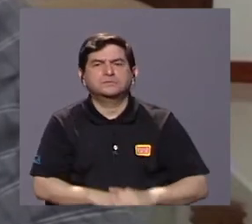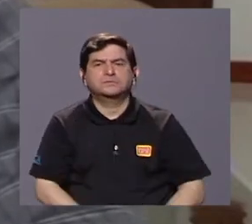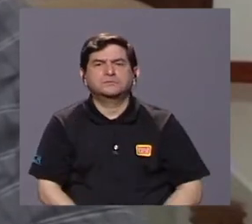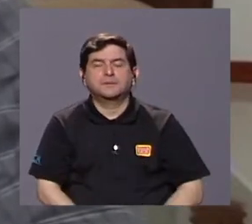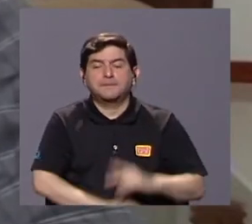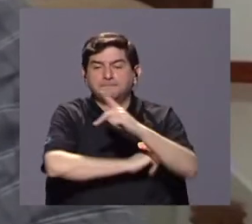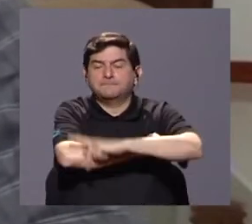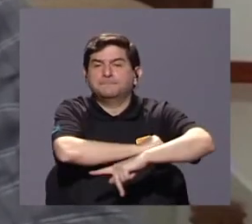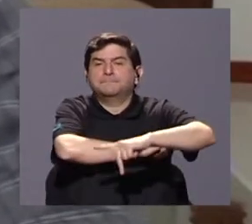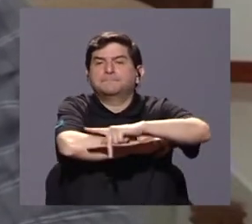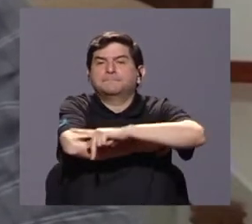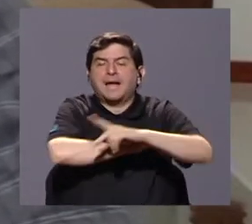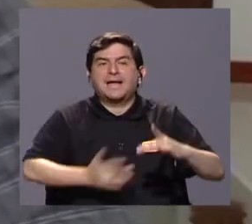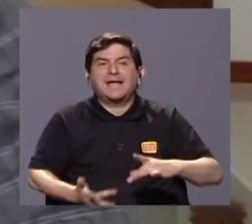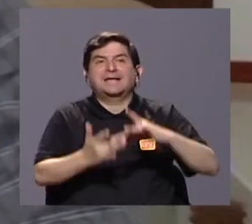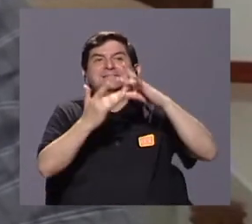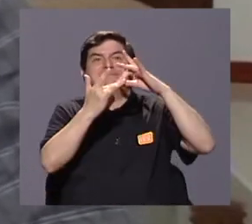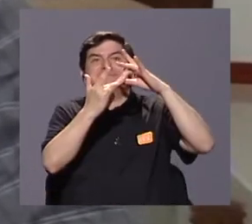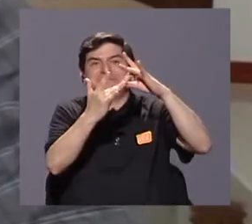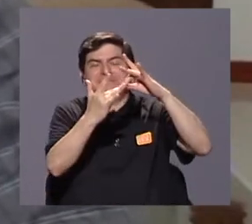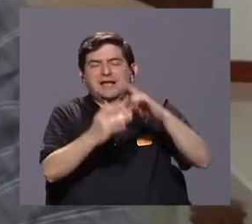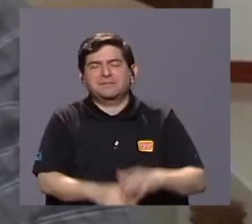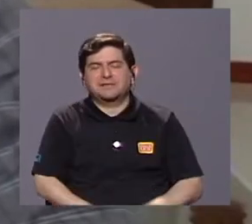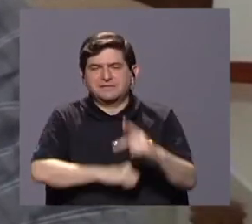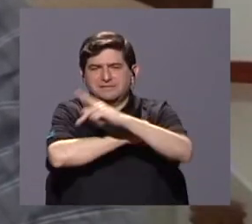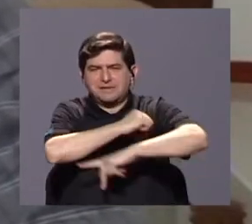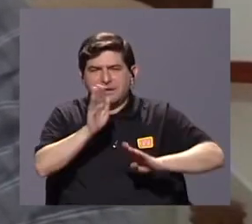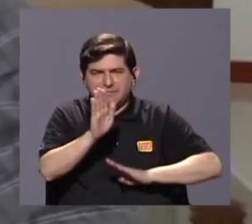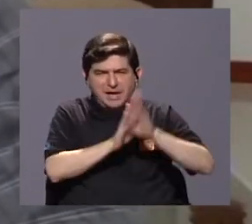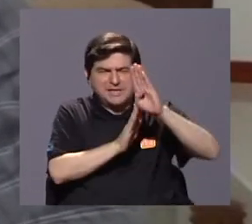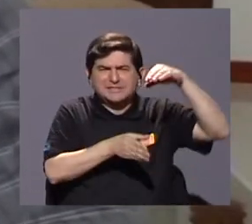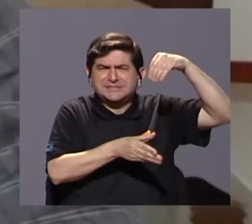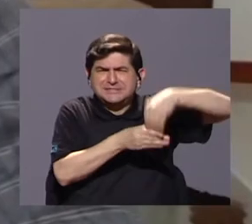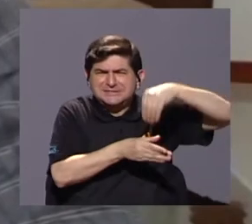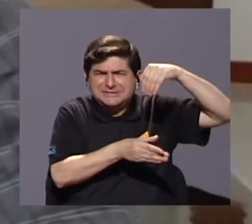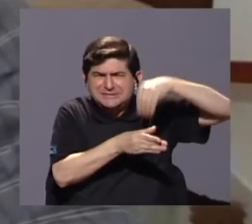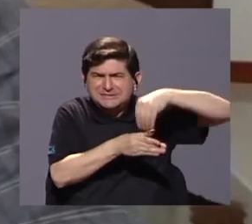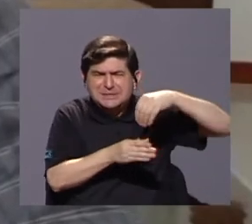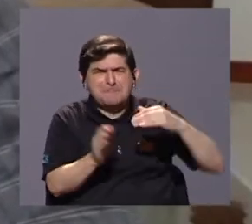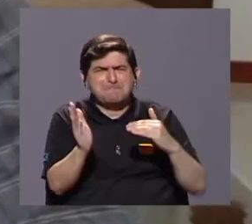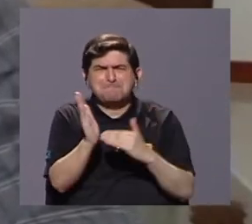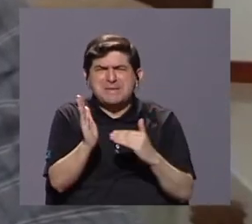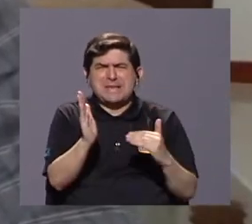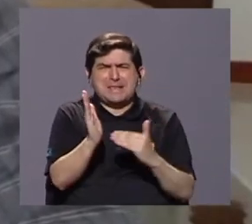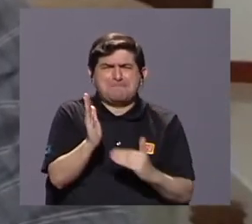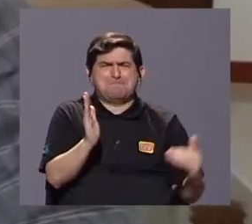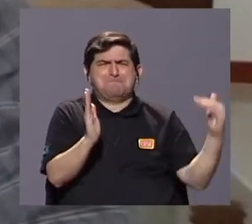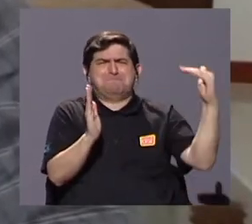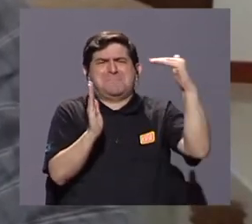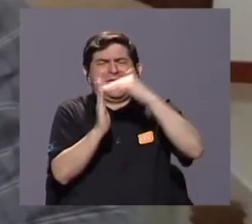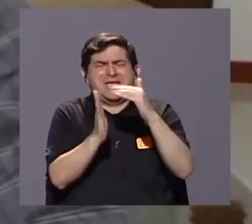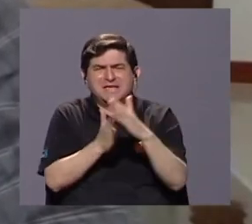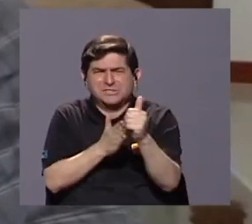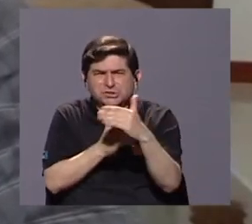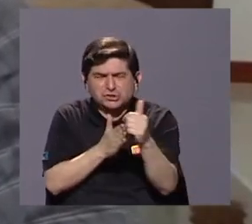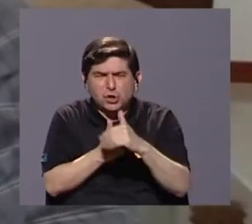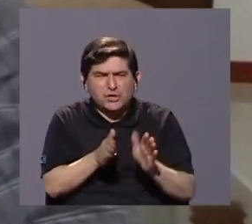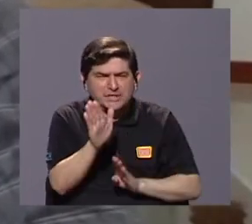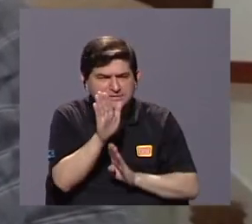Los países, especialmente los países desarrollados, invirtieron muchos miles de millones de dólares en el